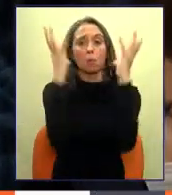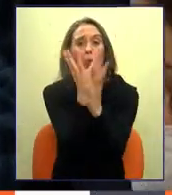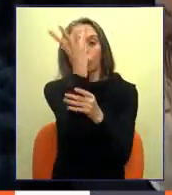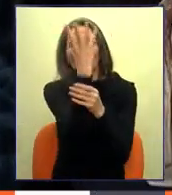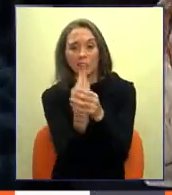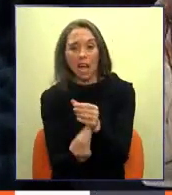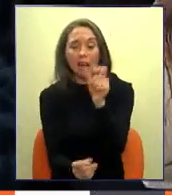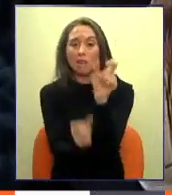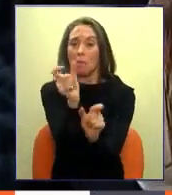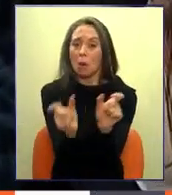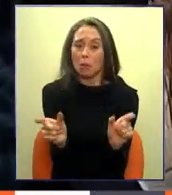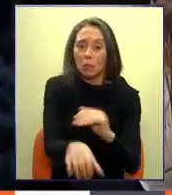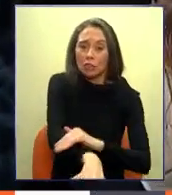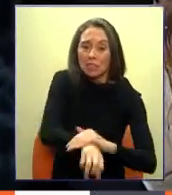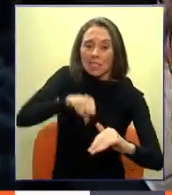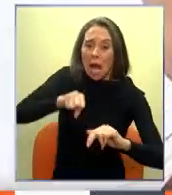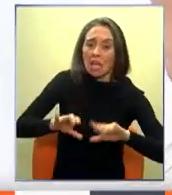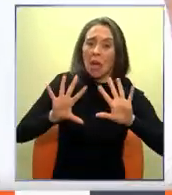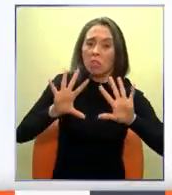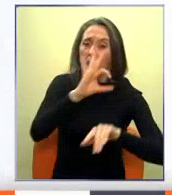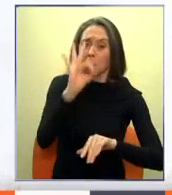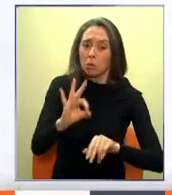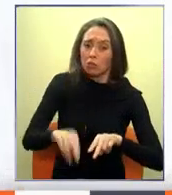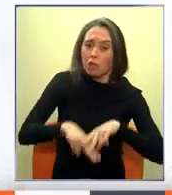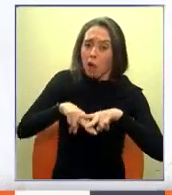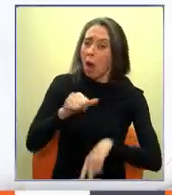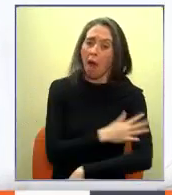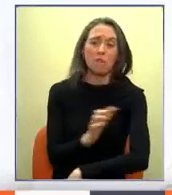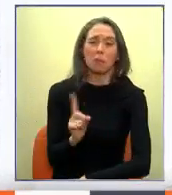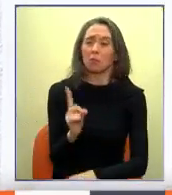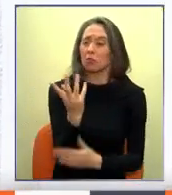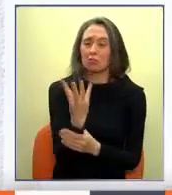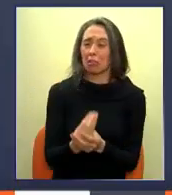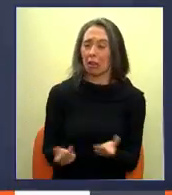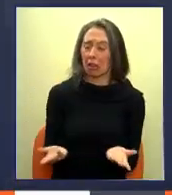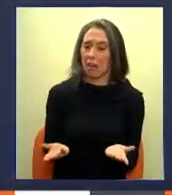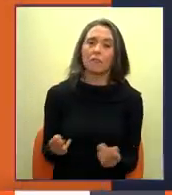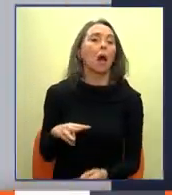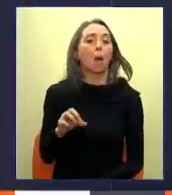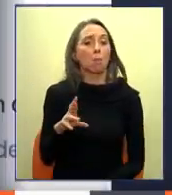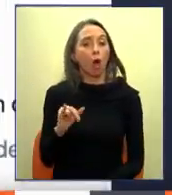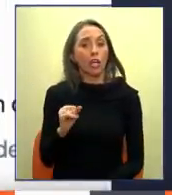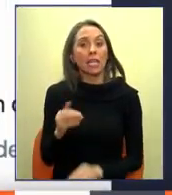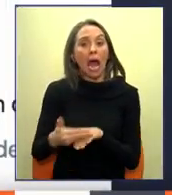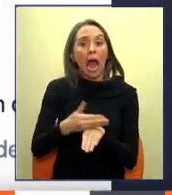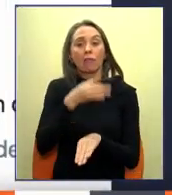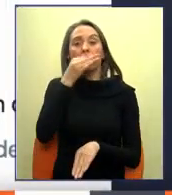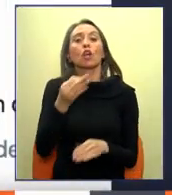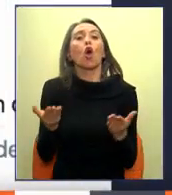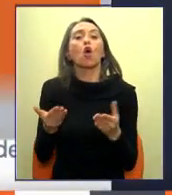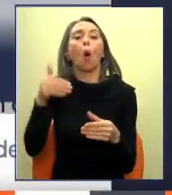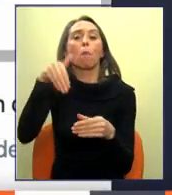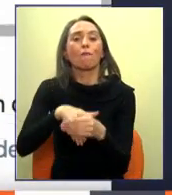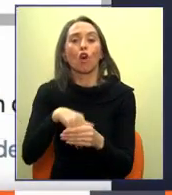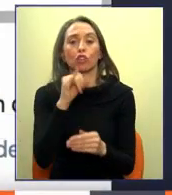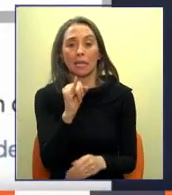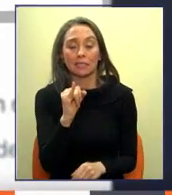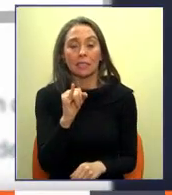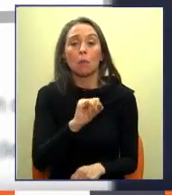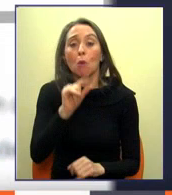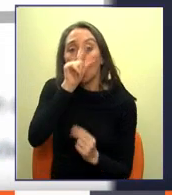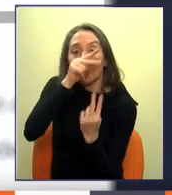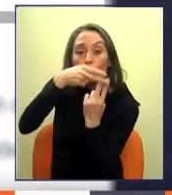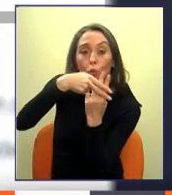gente salga saca el 10% moreira no sería el único que adelantaría su voto minutos más tarde y a través de twitter